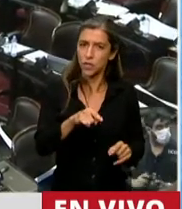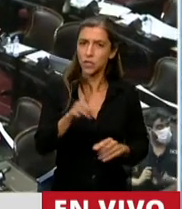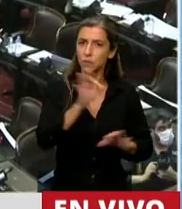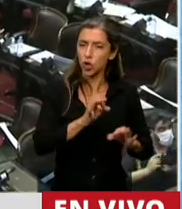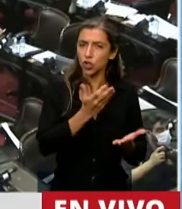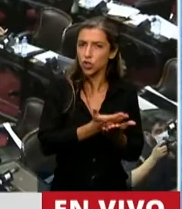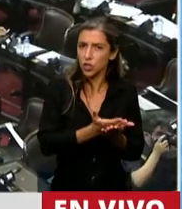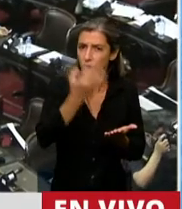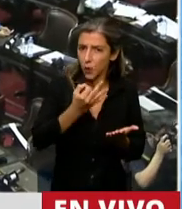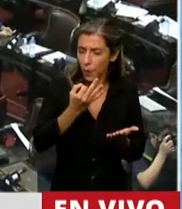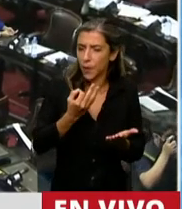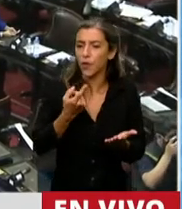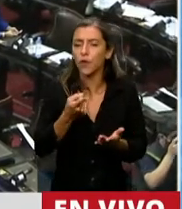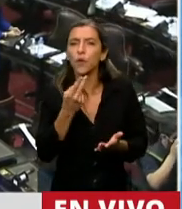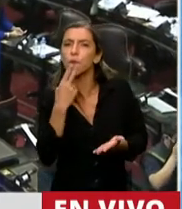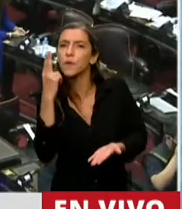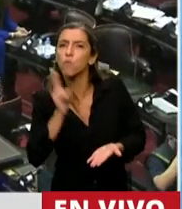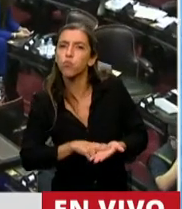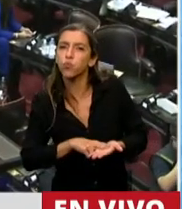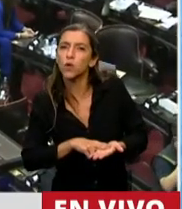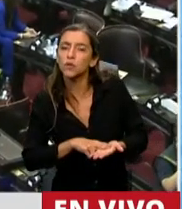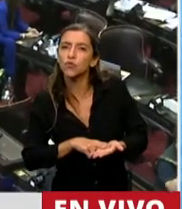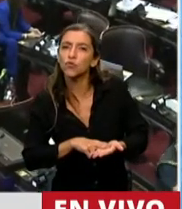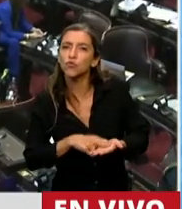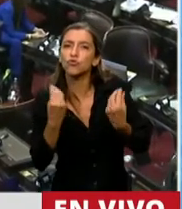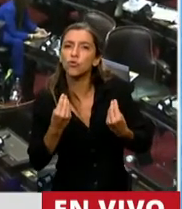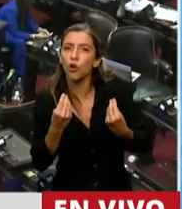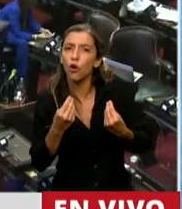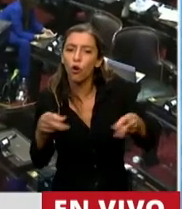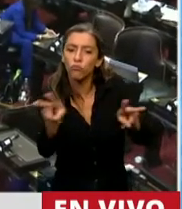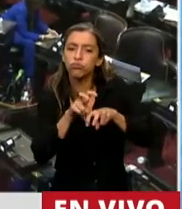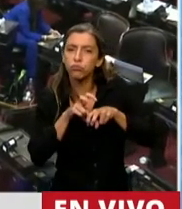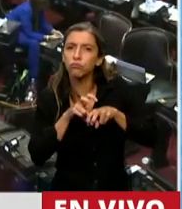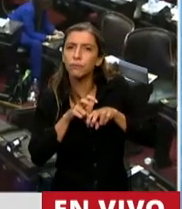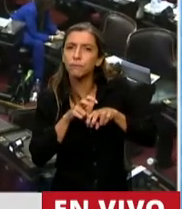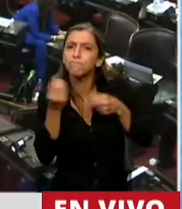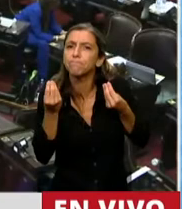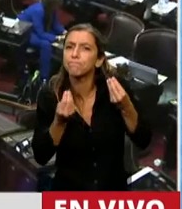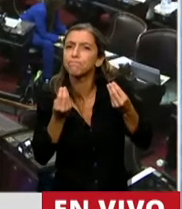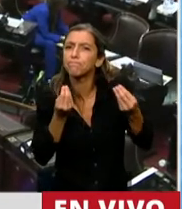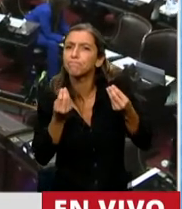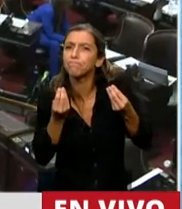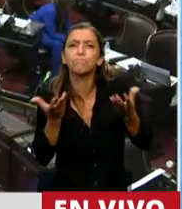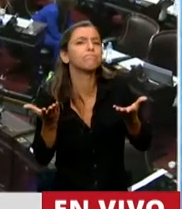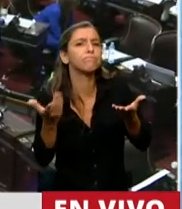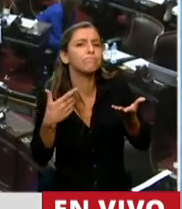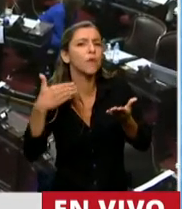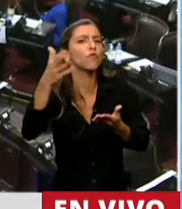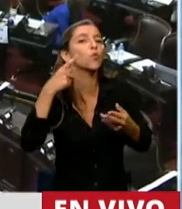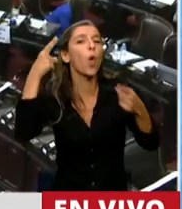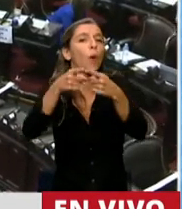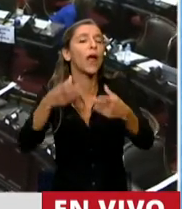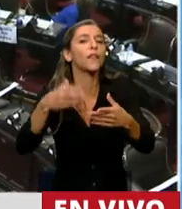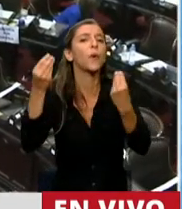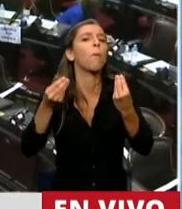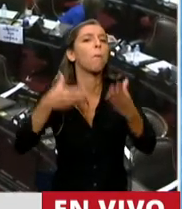este impuesto que se está creando, al no tener un destino específico, va a tener o va a correr la suerte